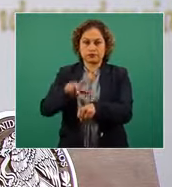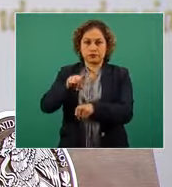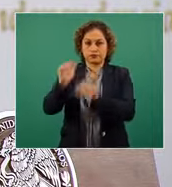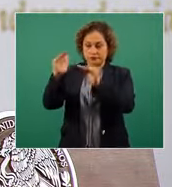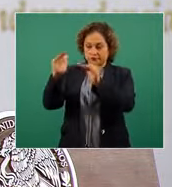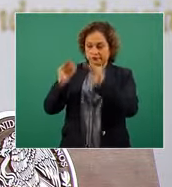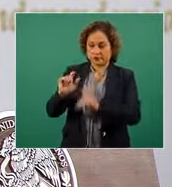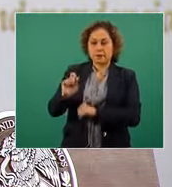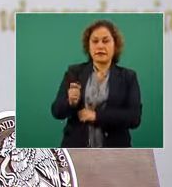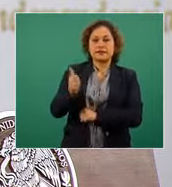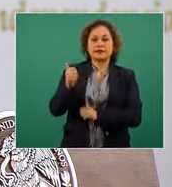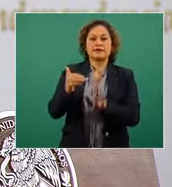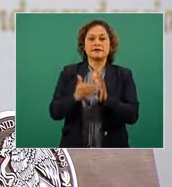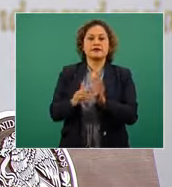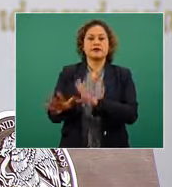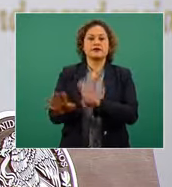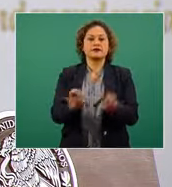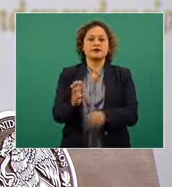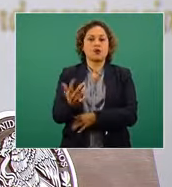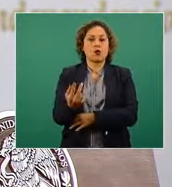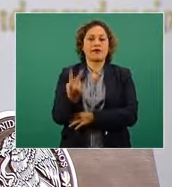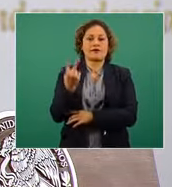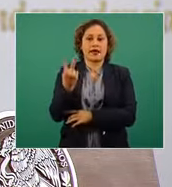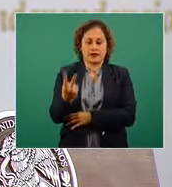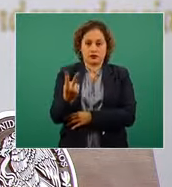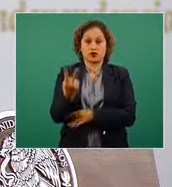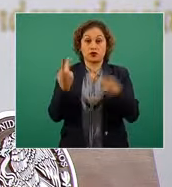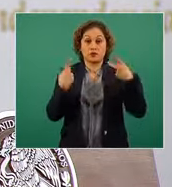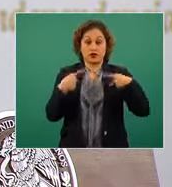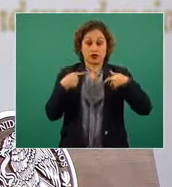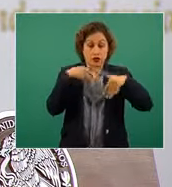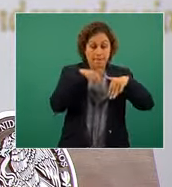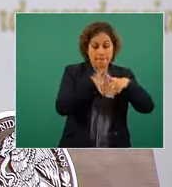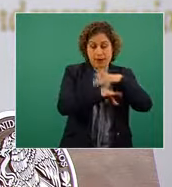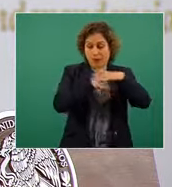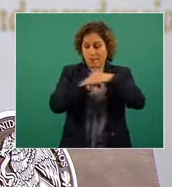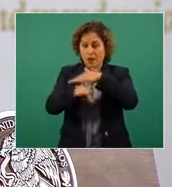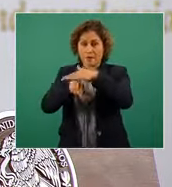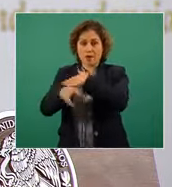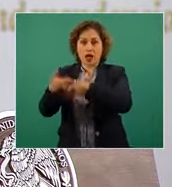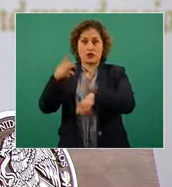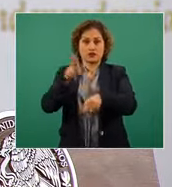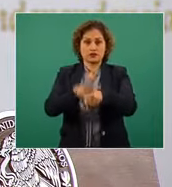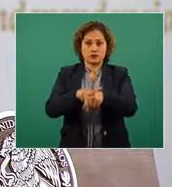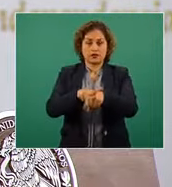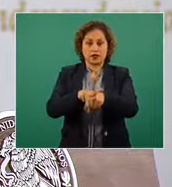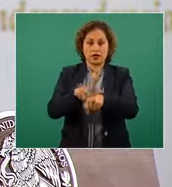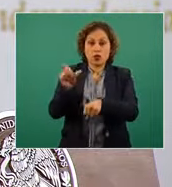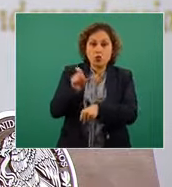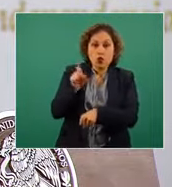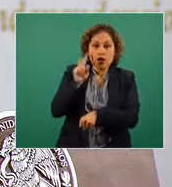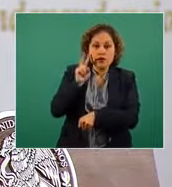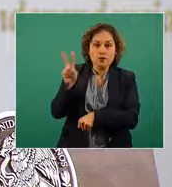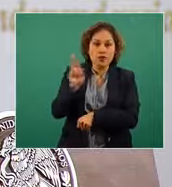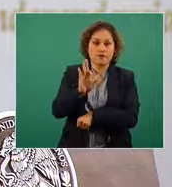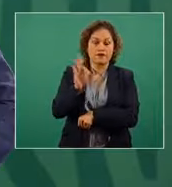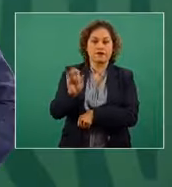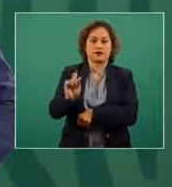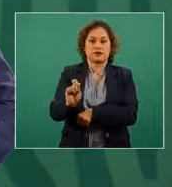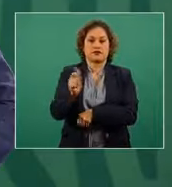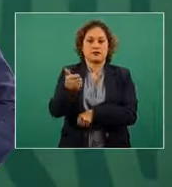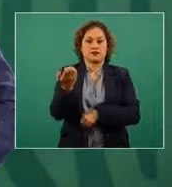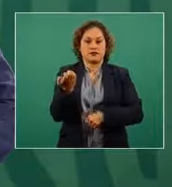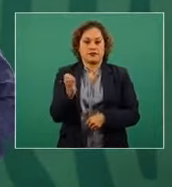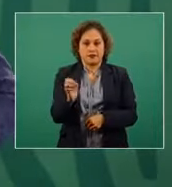26,952 fueron el total de hospitalizados, esto en el día en particular, el 26 de enero. Y